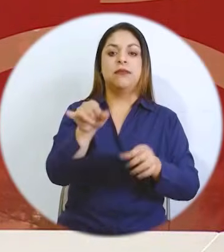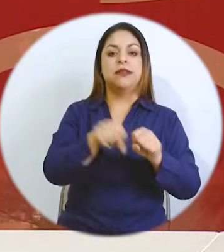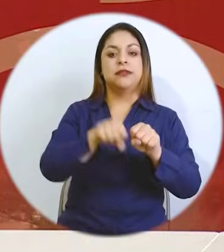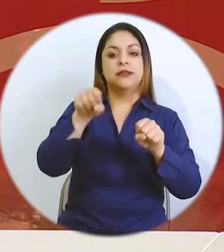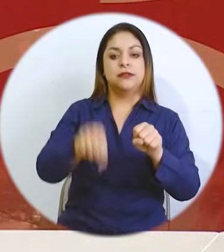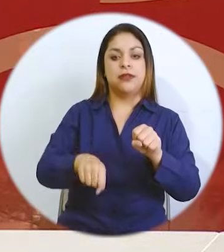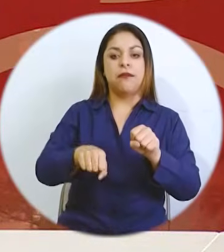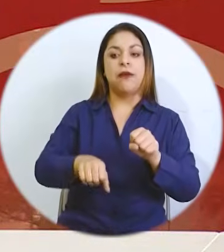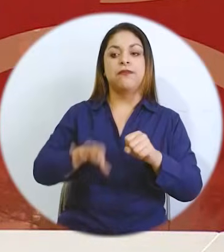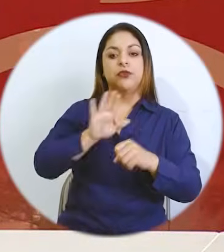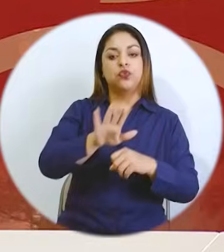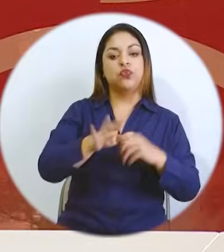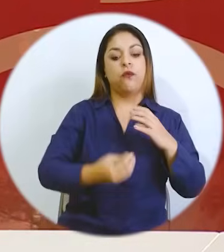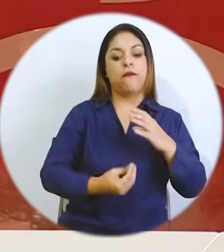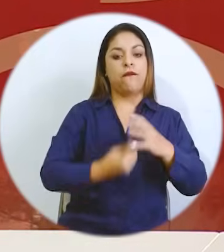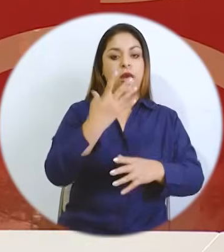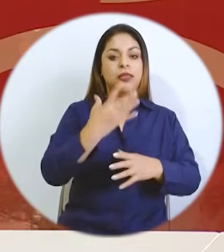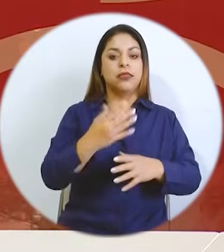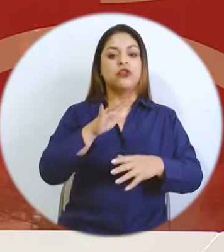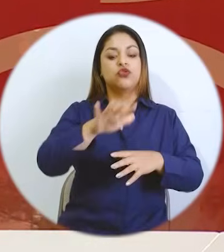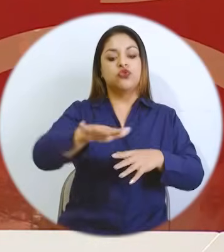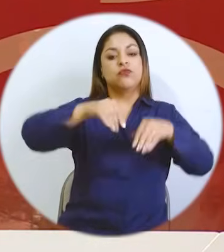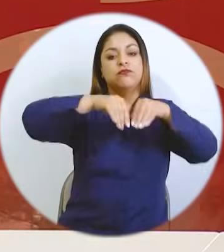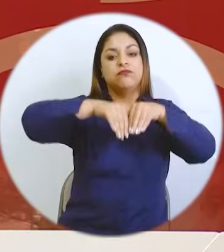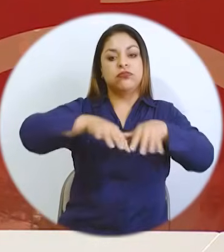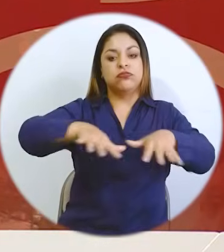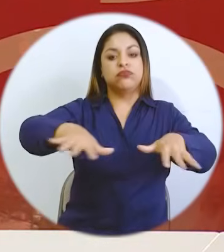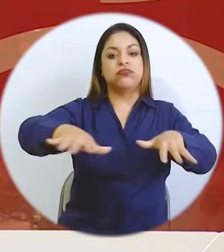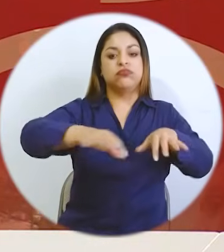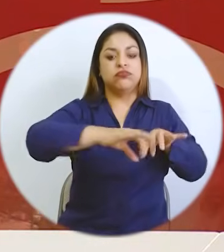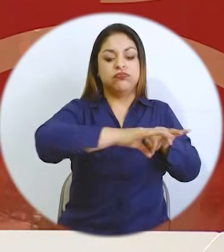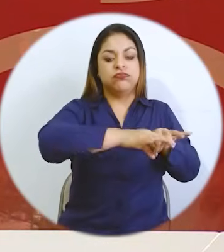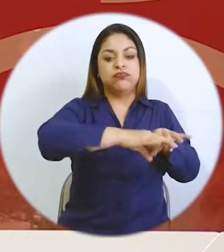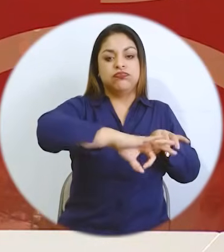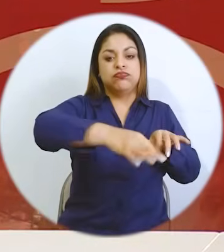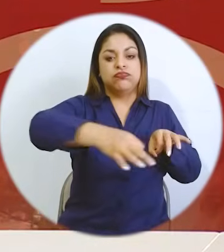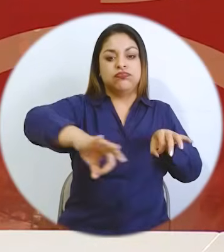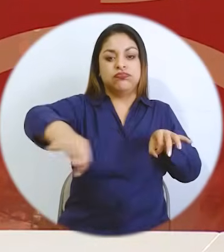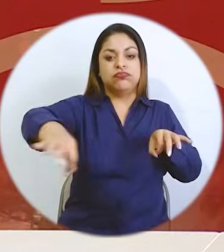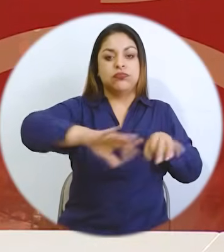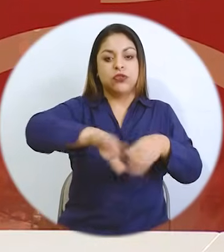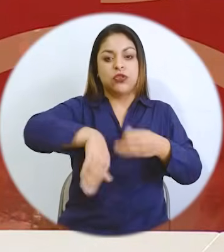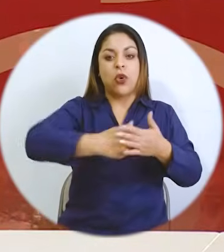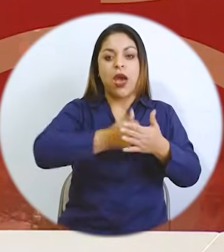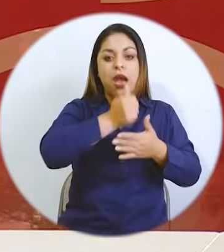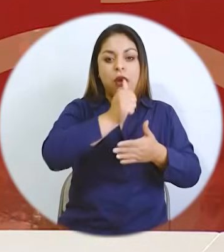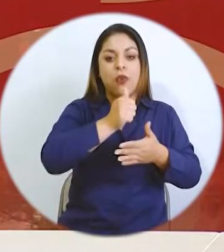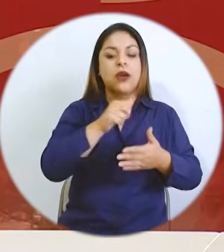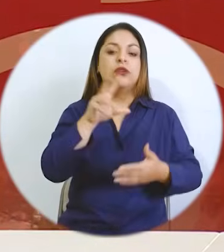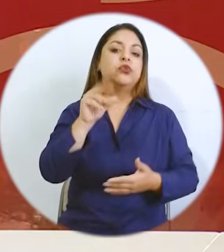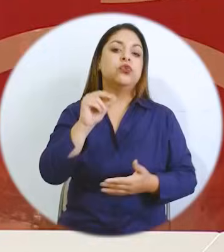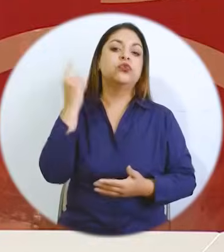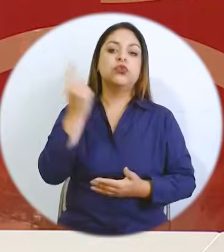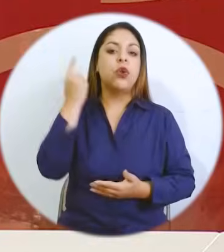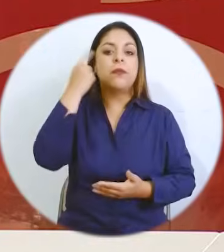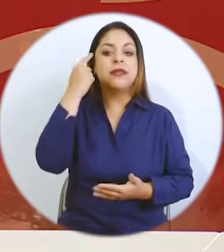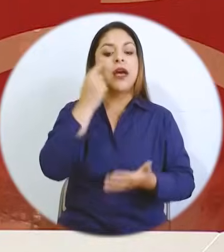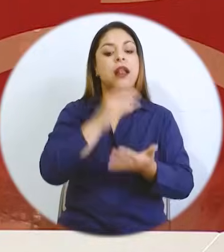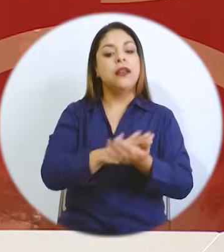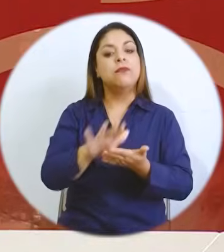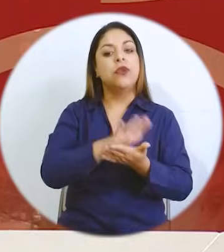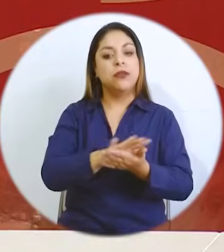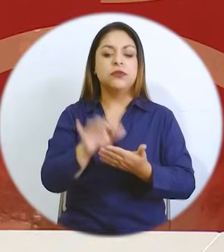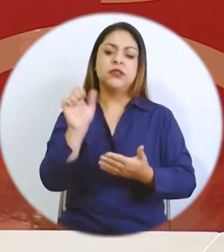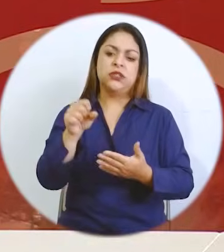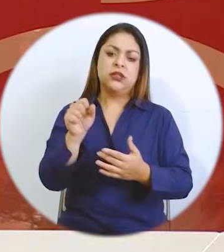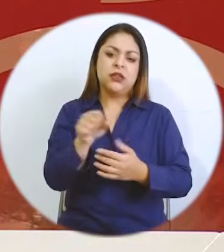su red de conducción, su sistema de tratamiento, que por ejemplo lo que mencionaba Alicia, dejar de pensar en que la desinfección es lo único que tenemos